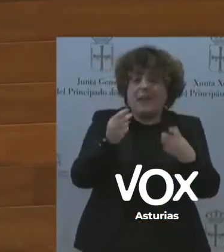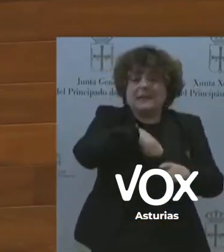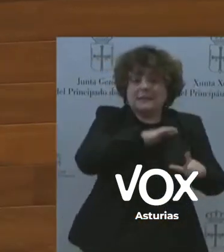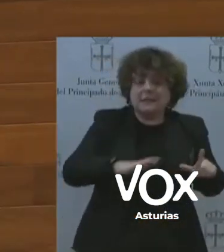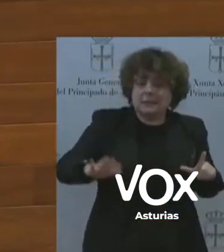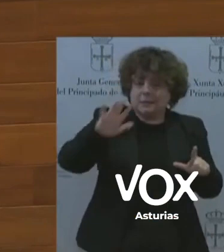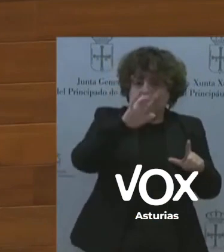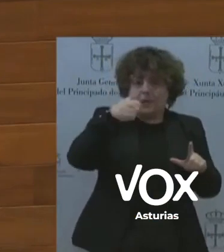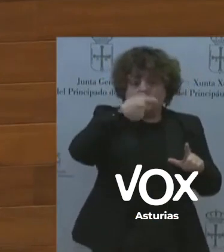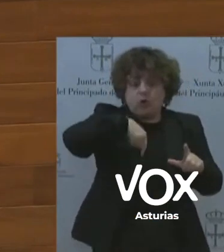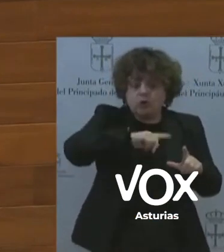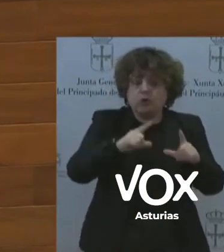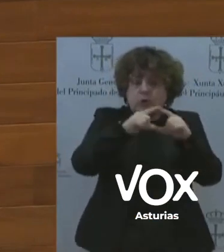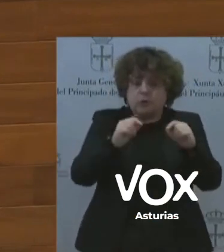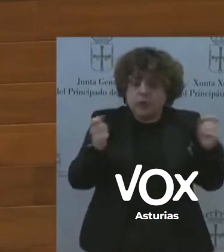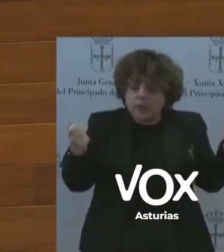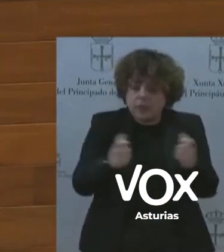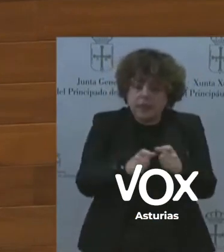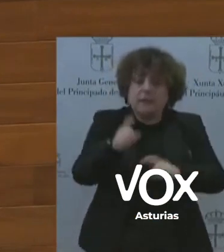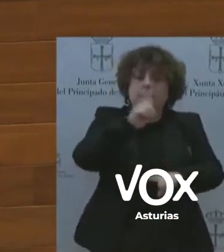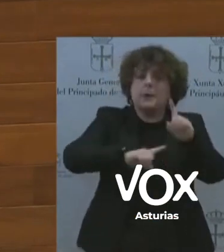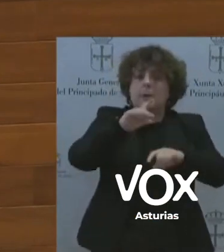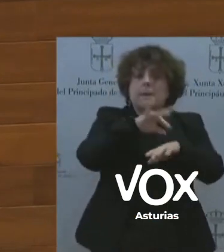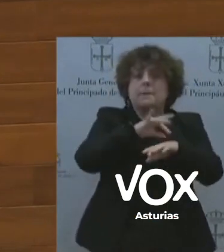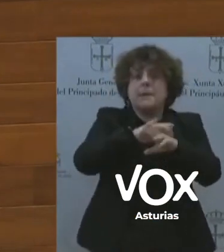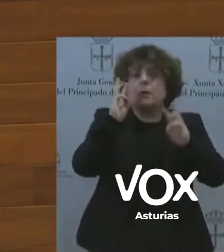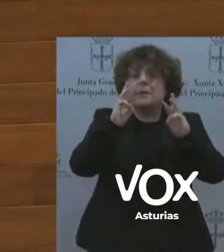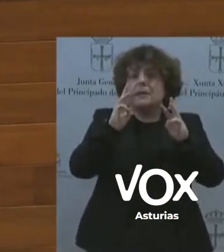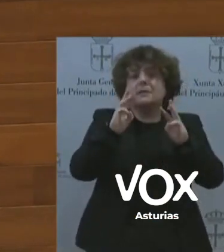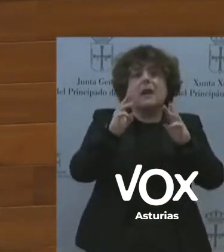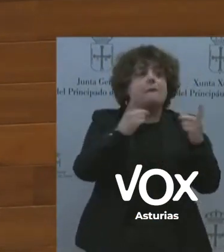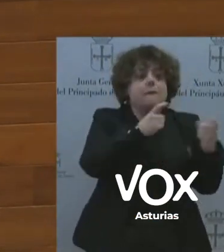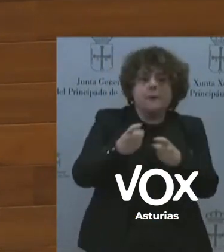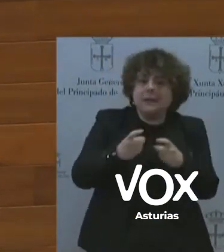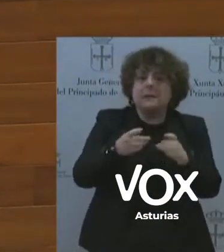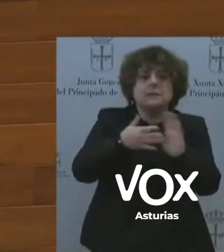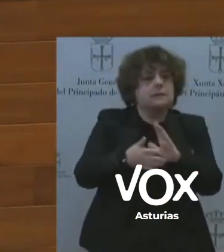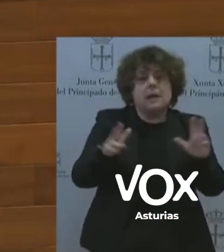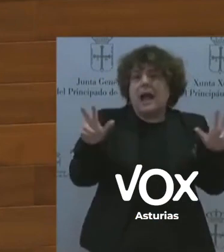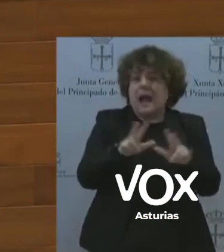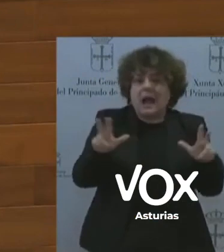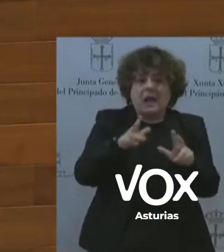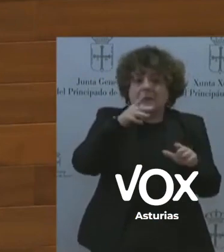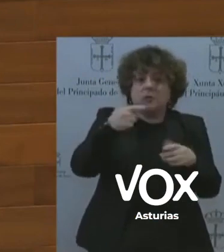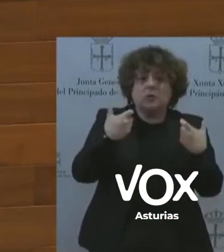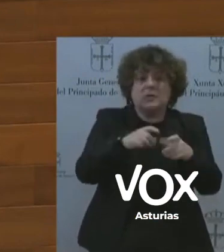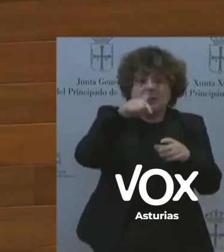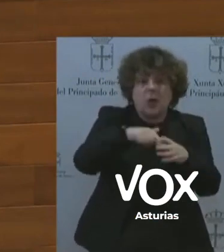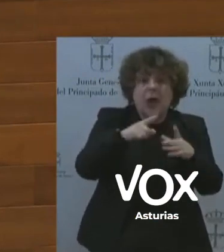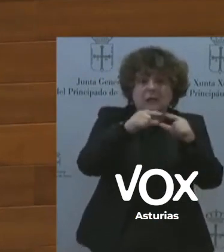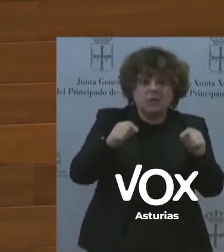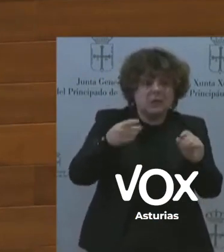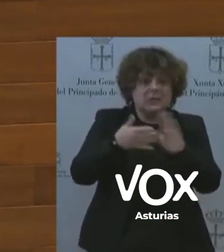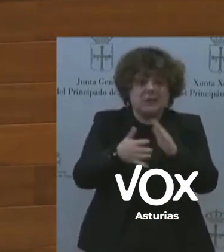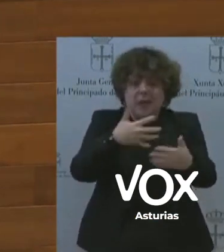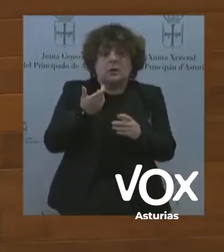pediatras es un asunto grave, señorías, en medio de un sector sanitario asturiano que se ha convertido en un tragamillones sin fondo, donde el único horizonte